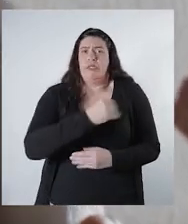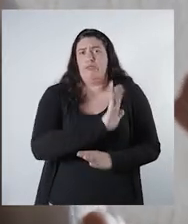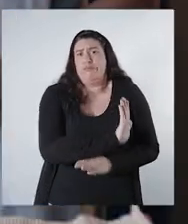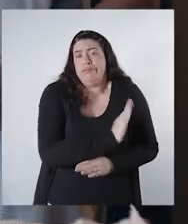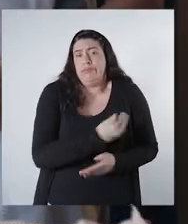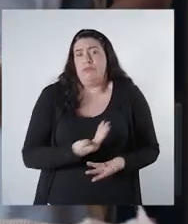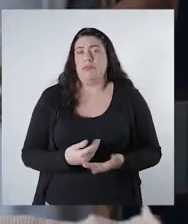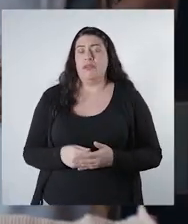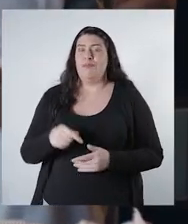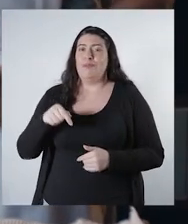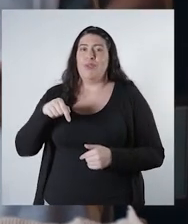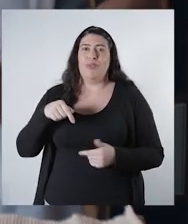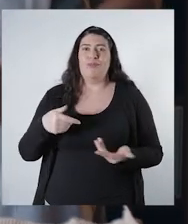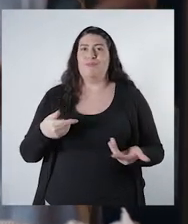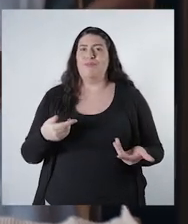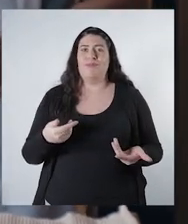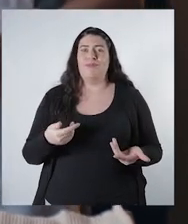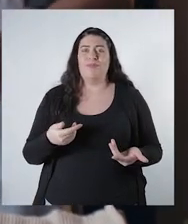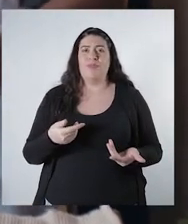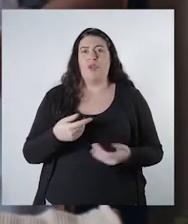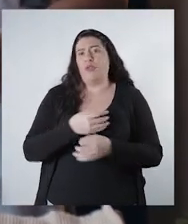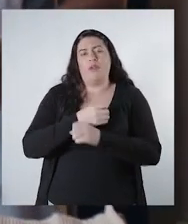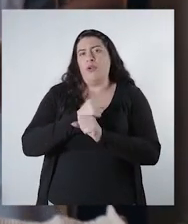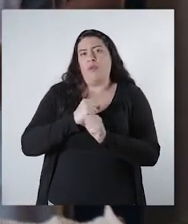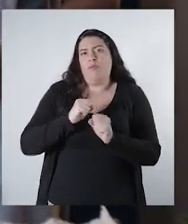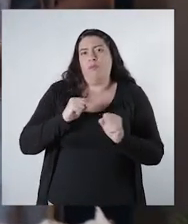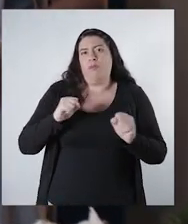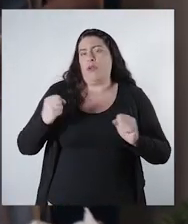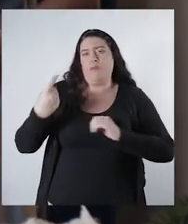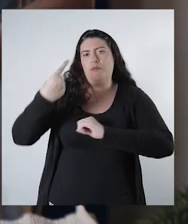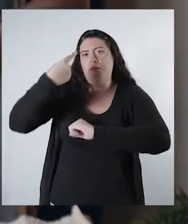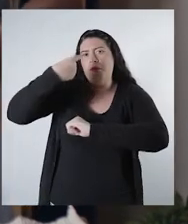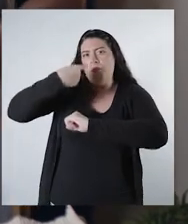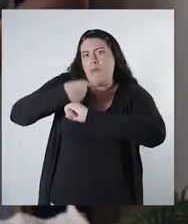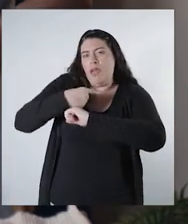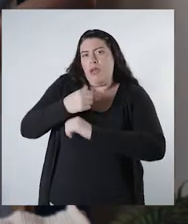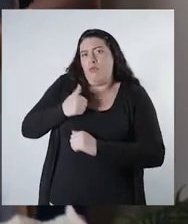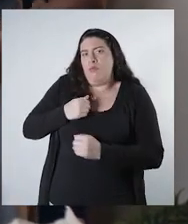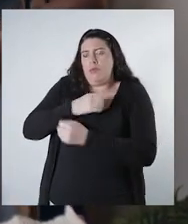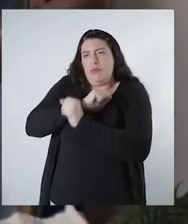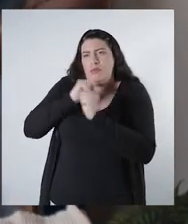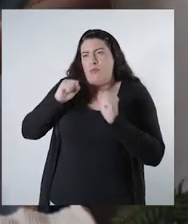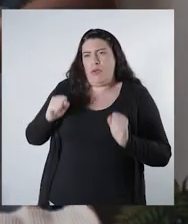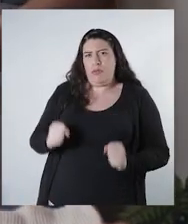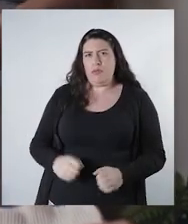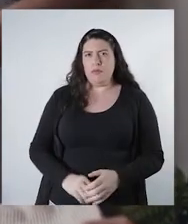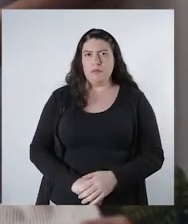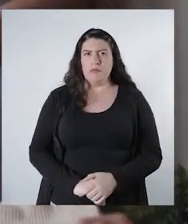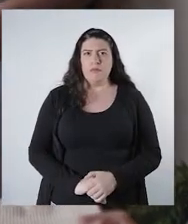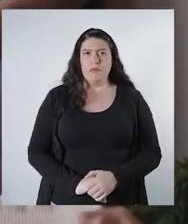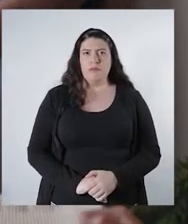pero esta vez no voy a poder hacer lo que ustedes me dicen.